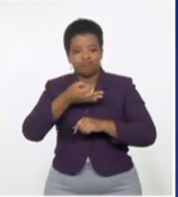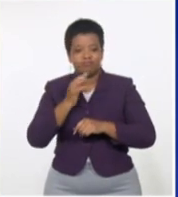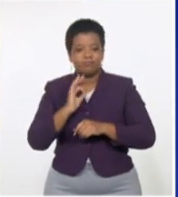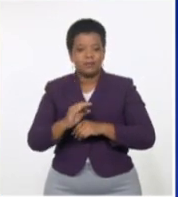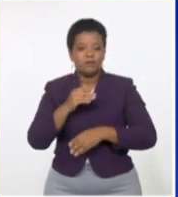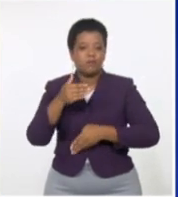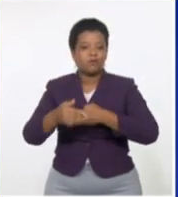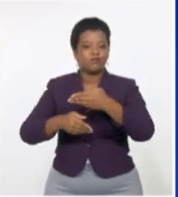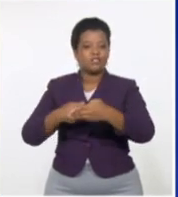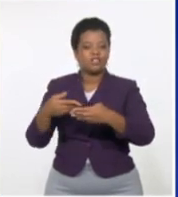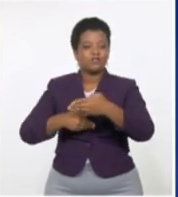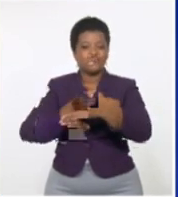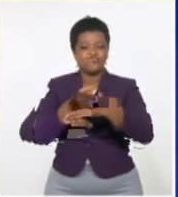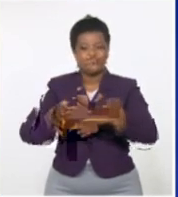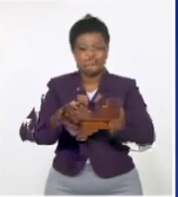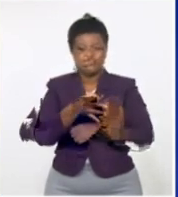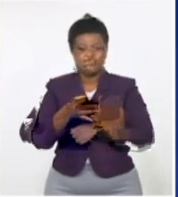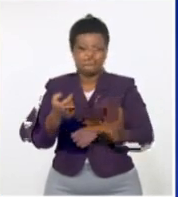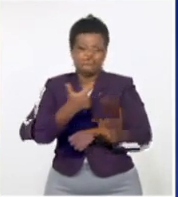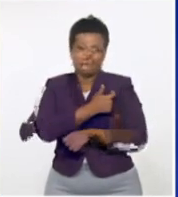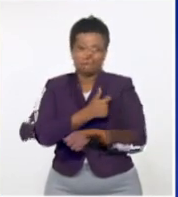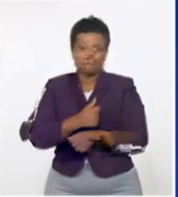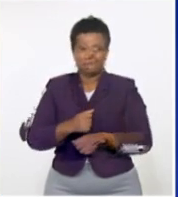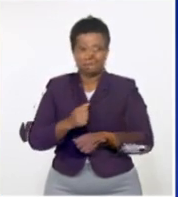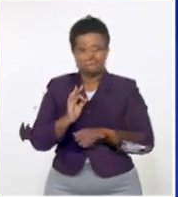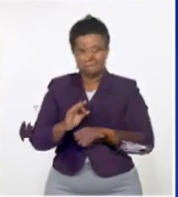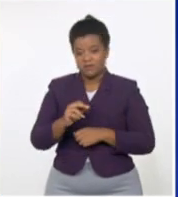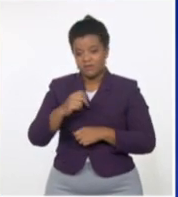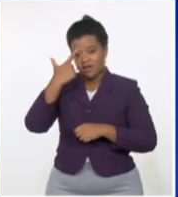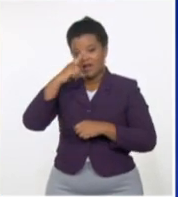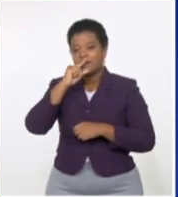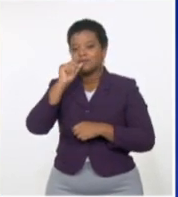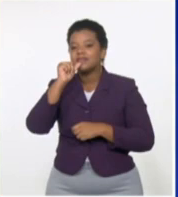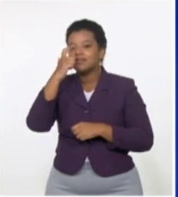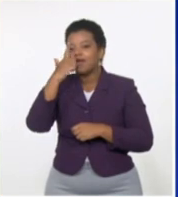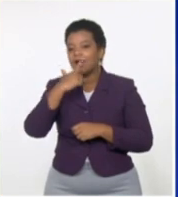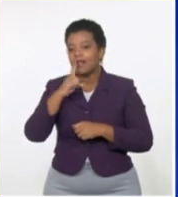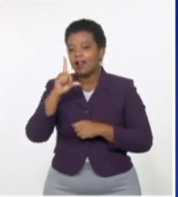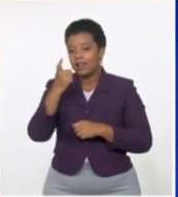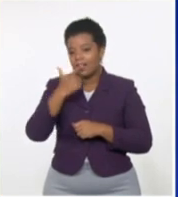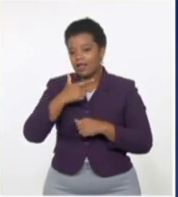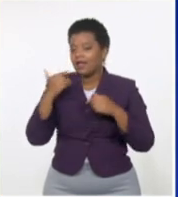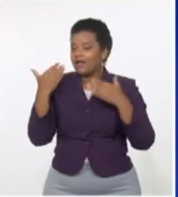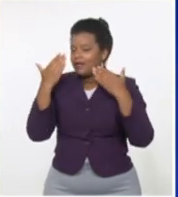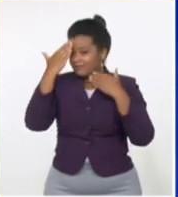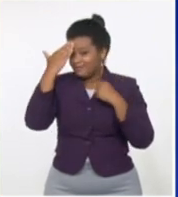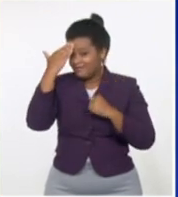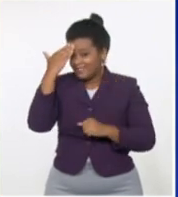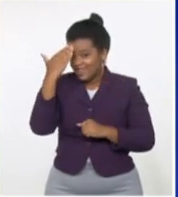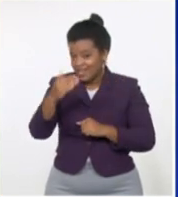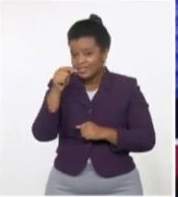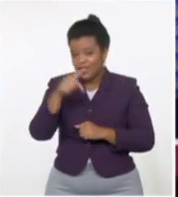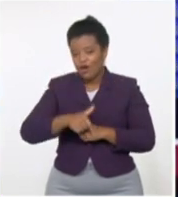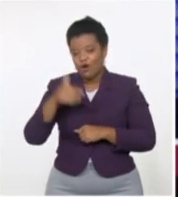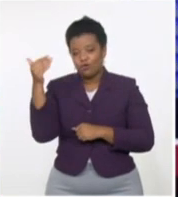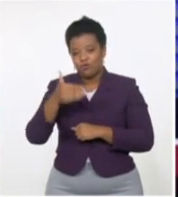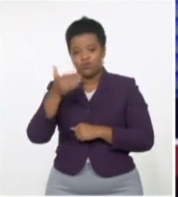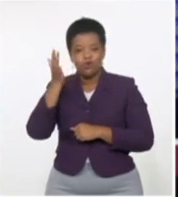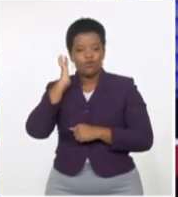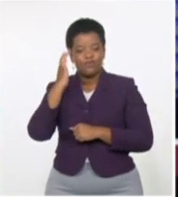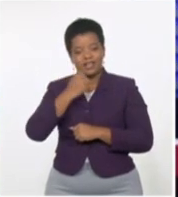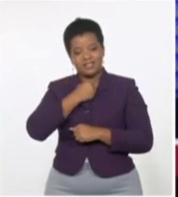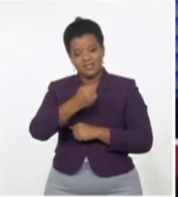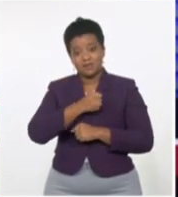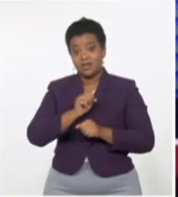diferentes municipios del candidato vacunal, con este candidato vacunal Abdala. Las gracias por su presencia hoy en esta conferencia de